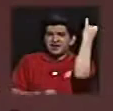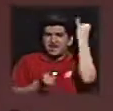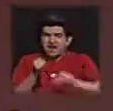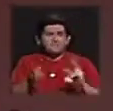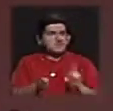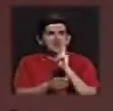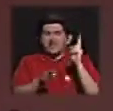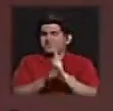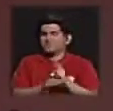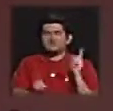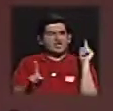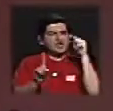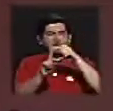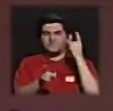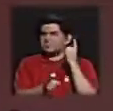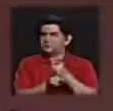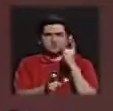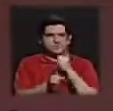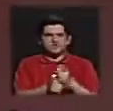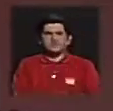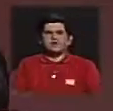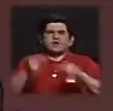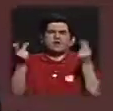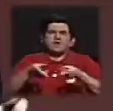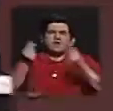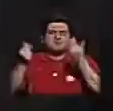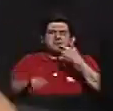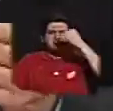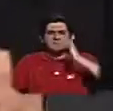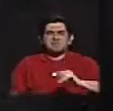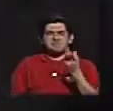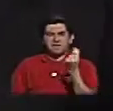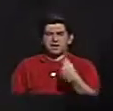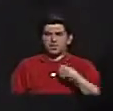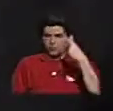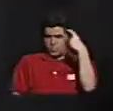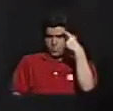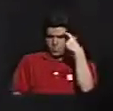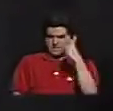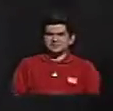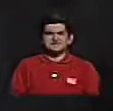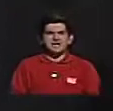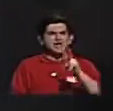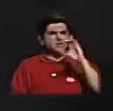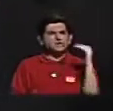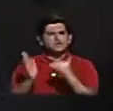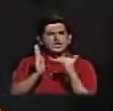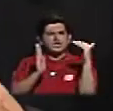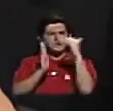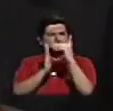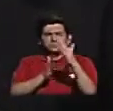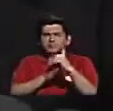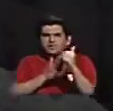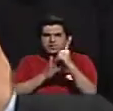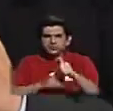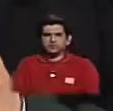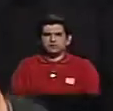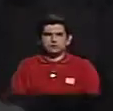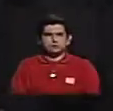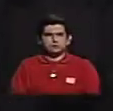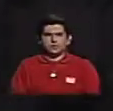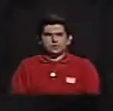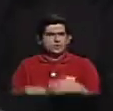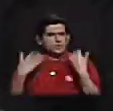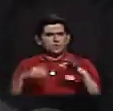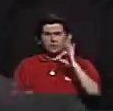no se usan en lo que se tenían que usar y se malgastan los recursos. Y precisamente uno pensaría que $200 millones sería suficiente